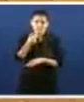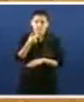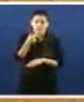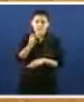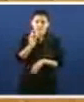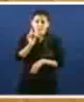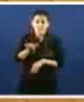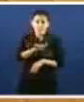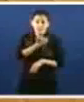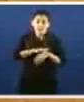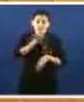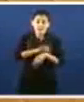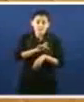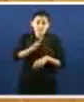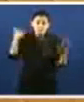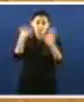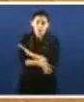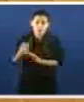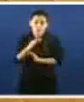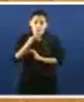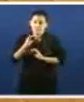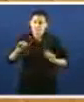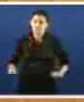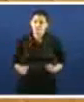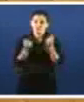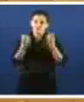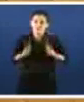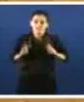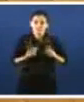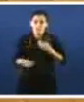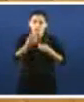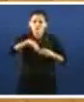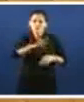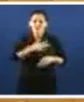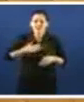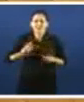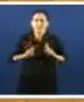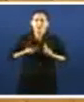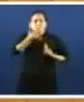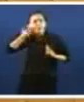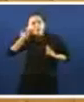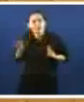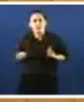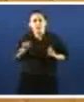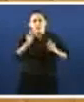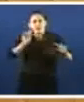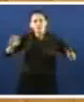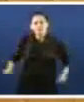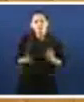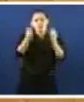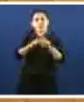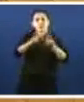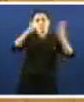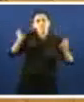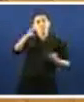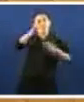os galegos non queremos sobrevivir os galegos queremos vivir con dignidade porque se sobrevive debaixo dunha ponte